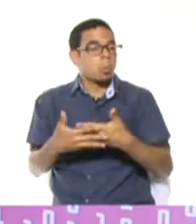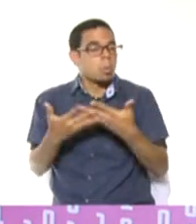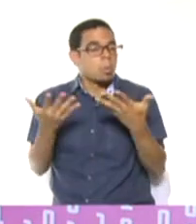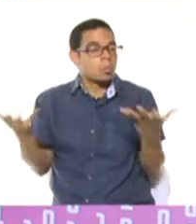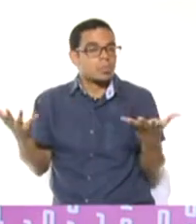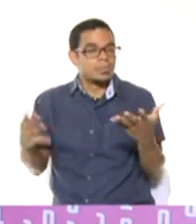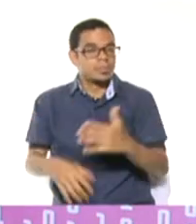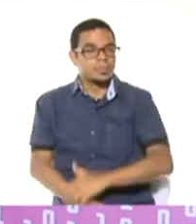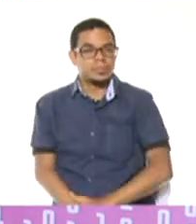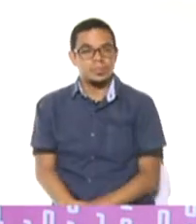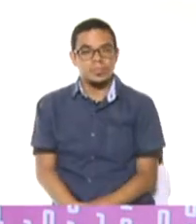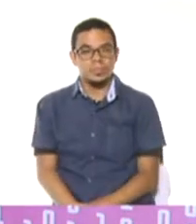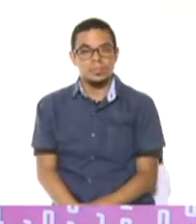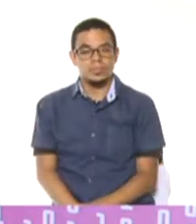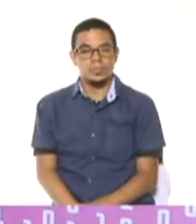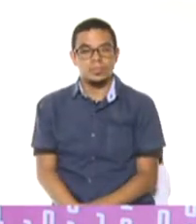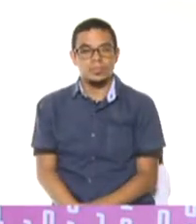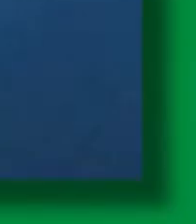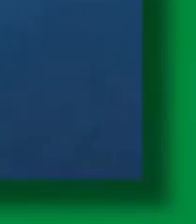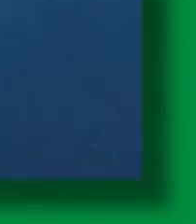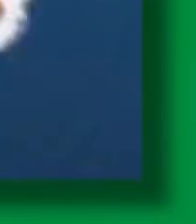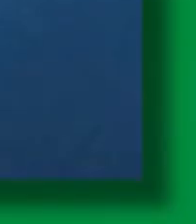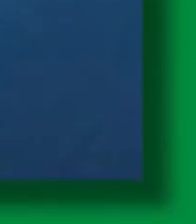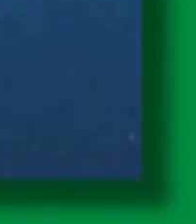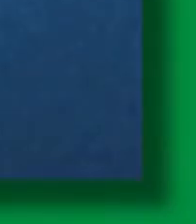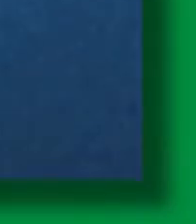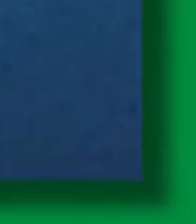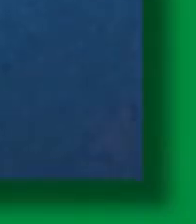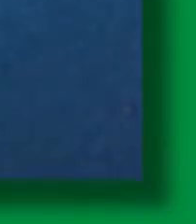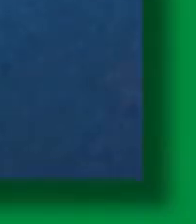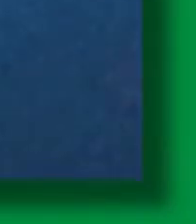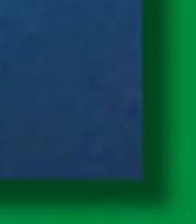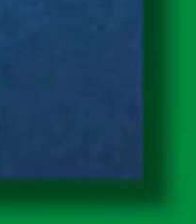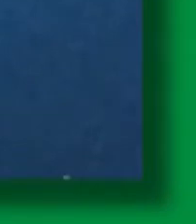Venezuela. Un día como hoy, adelante.